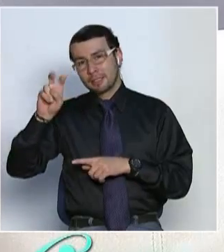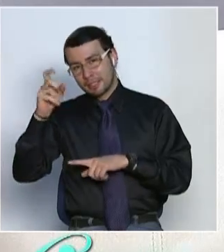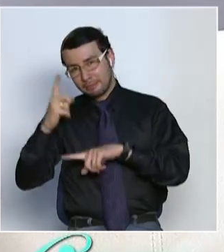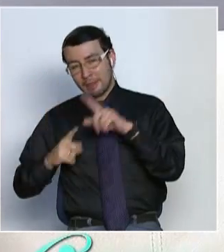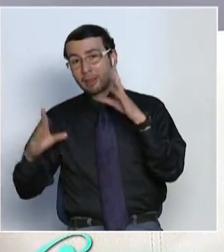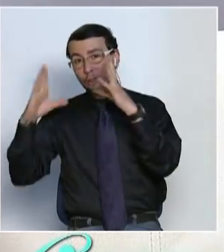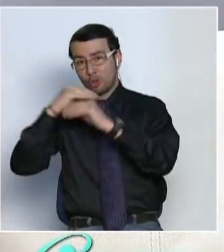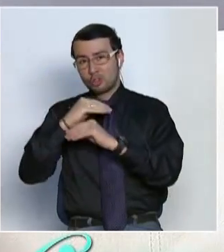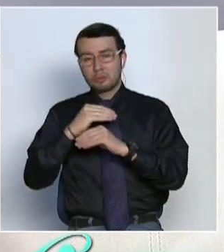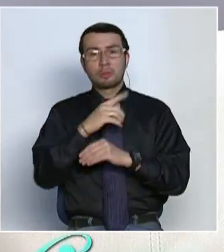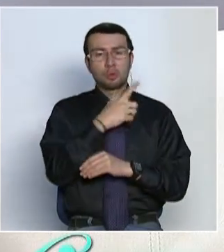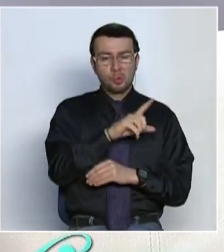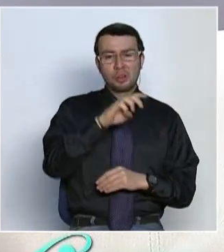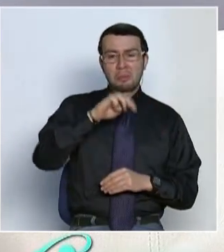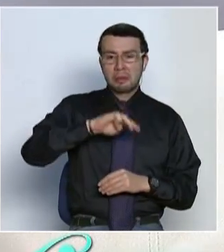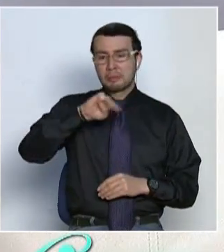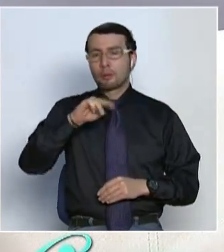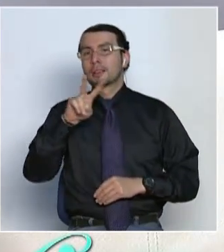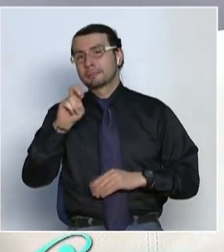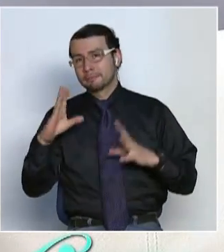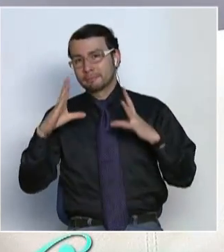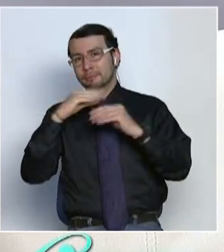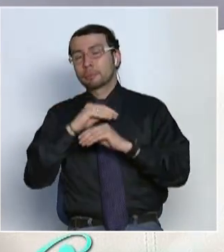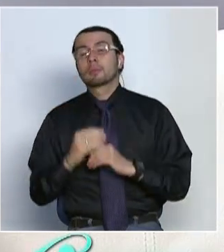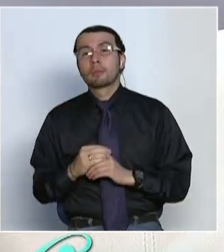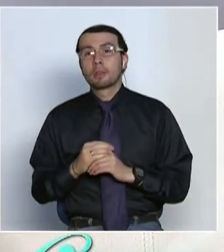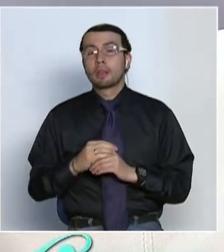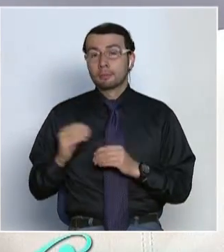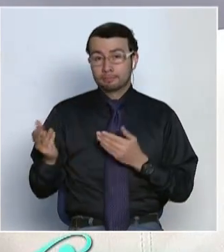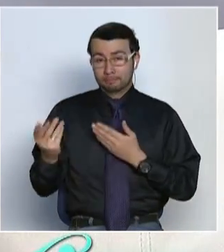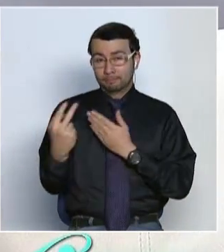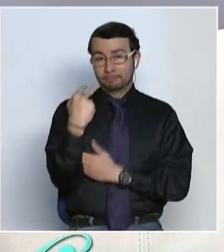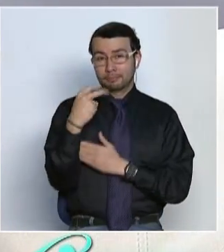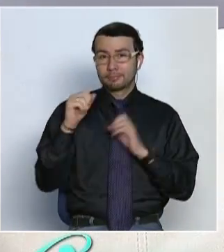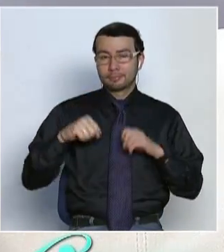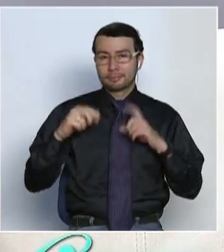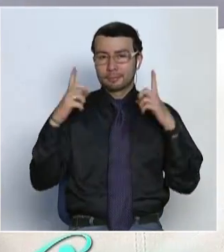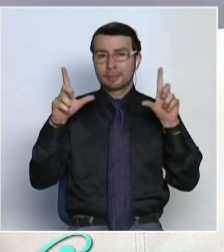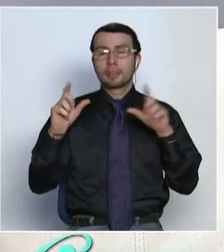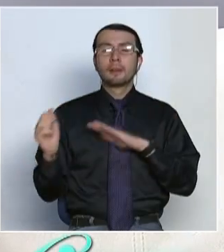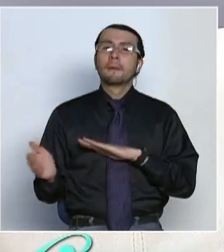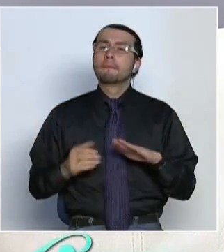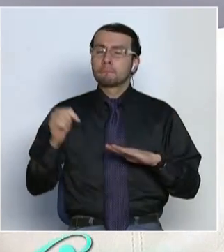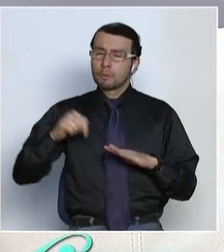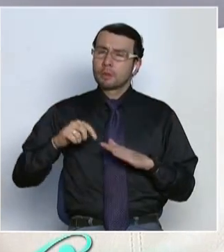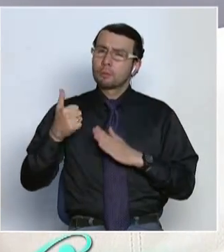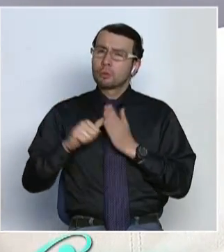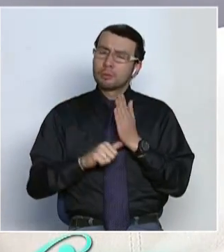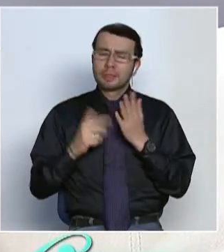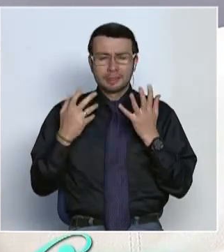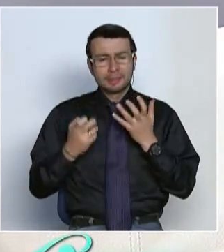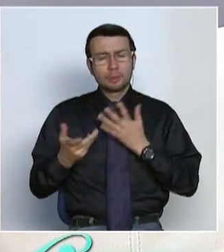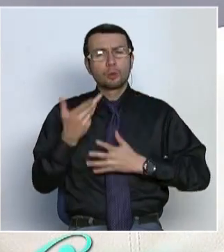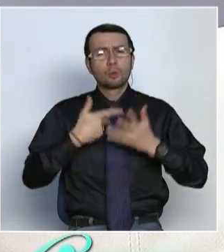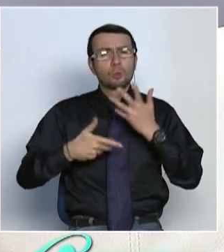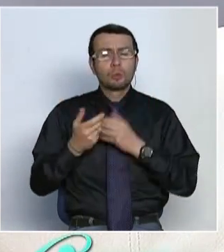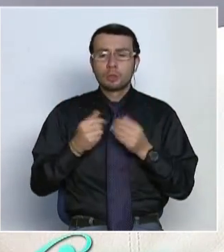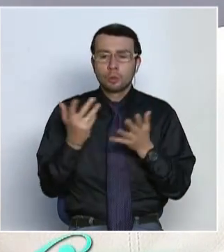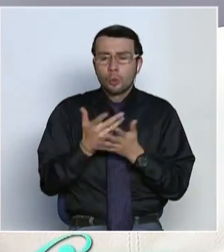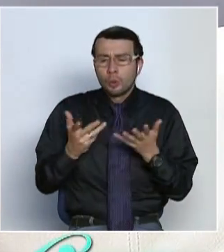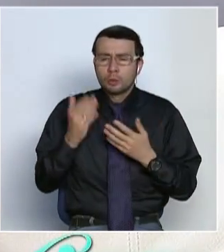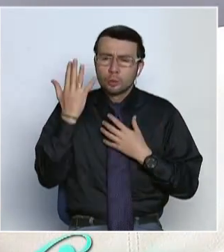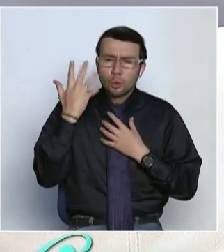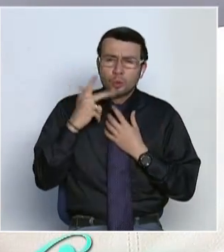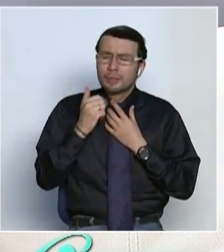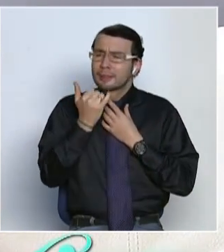programa va dirigido cada vez a compartir con ustedes las cosas del diario vivir, lo que